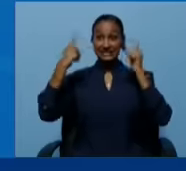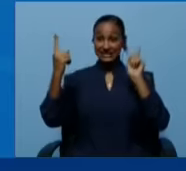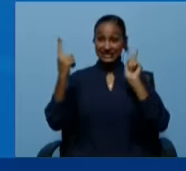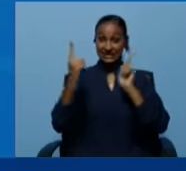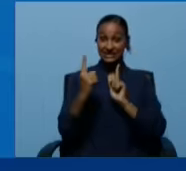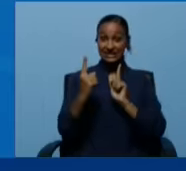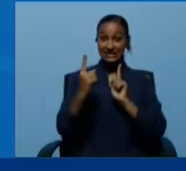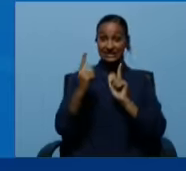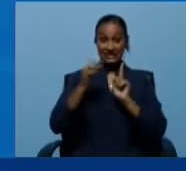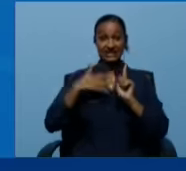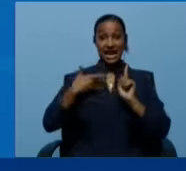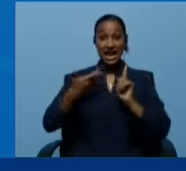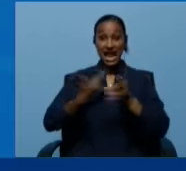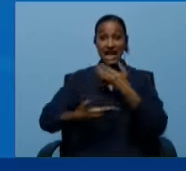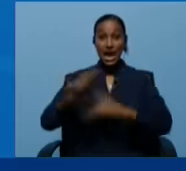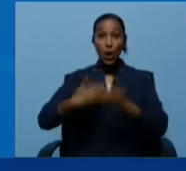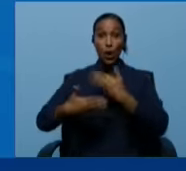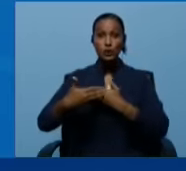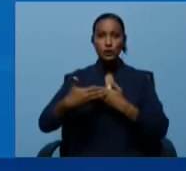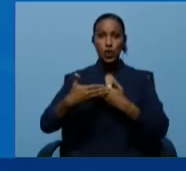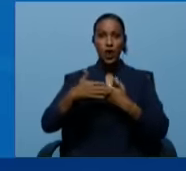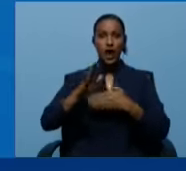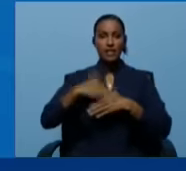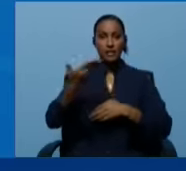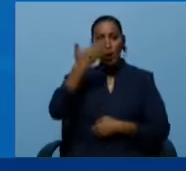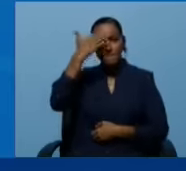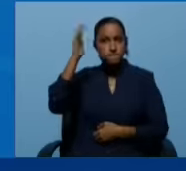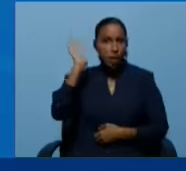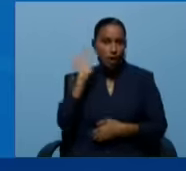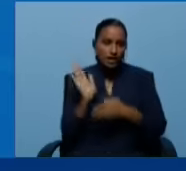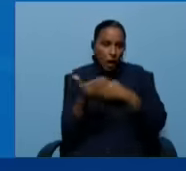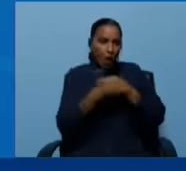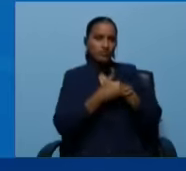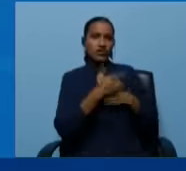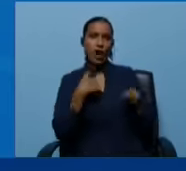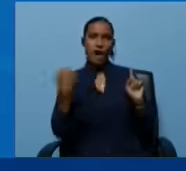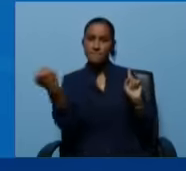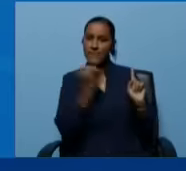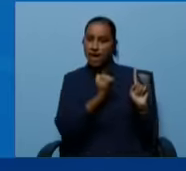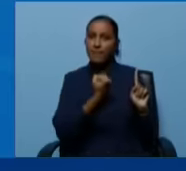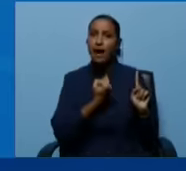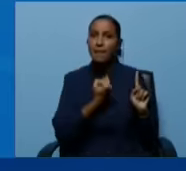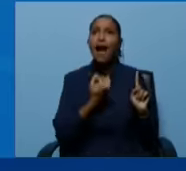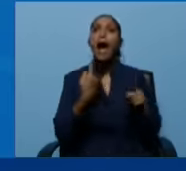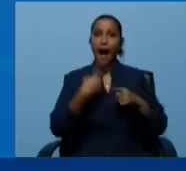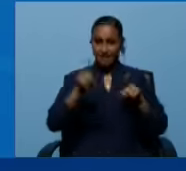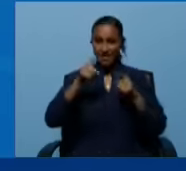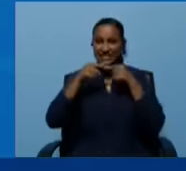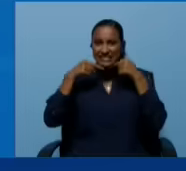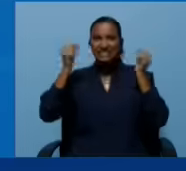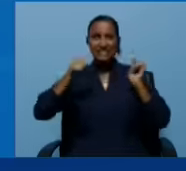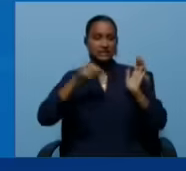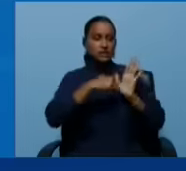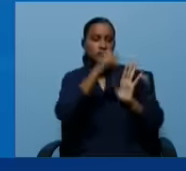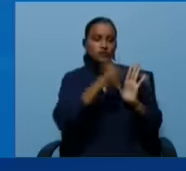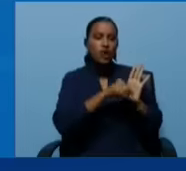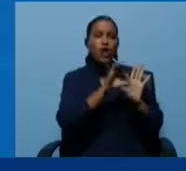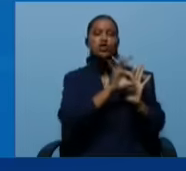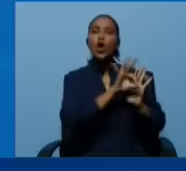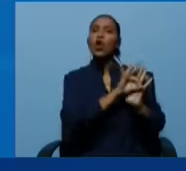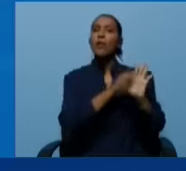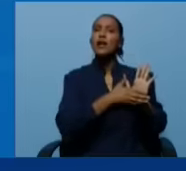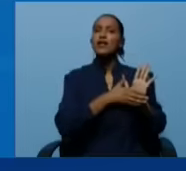descuidemos e intentar matarnos, si son capaces de firmar un documento con compromiso y no cumplir ni uno solo de